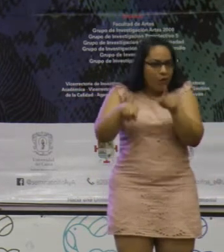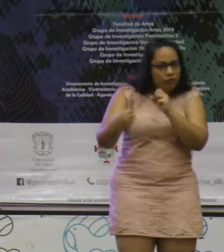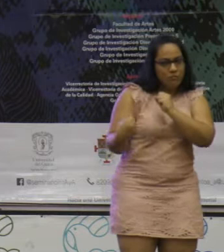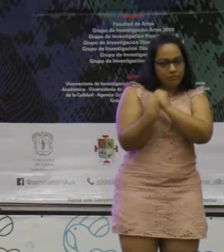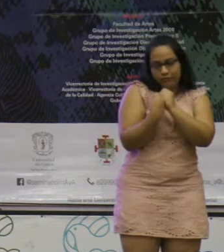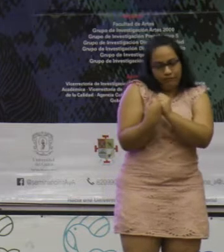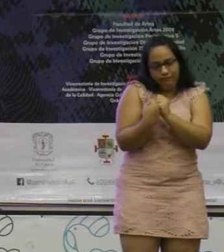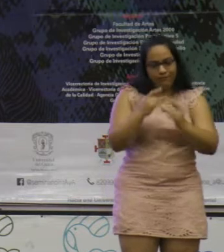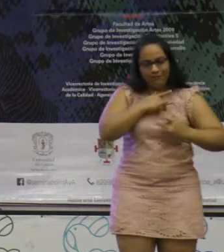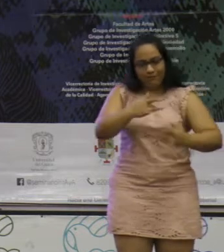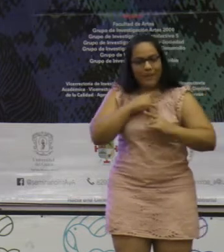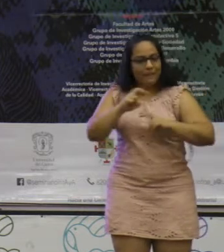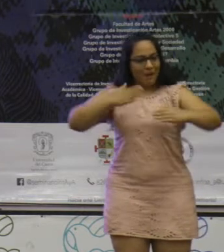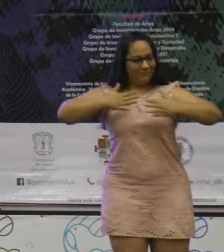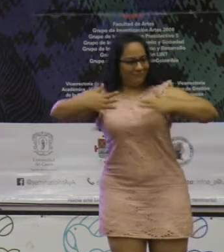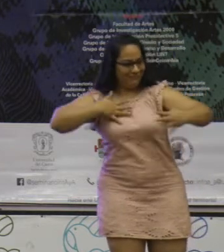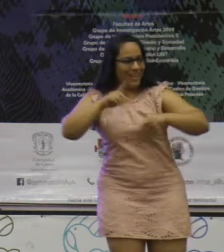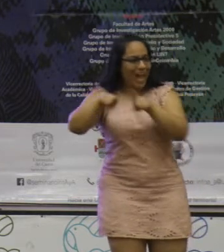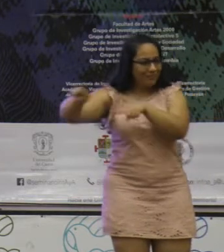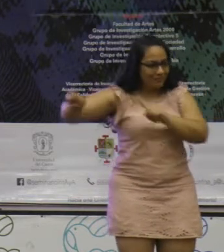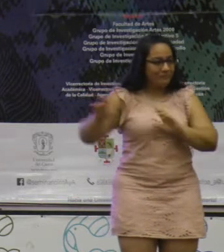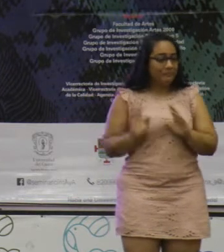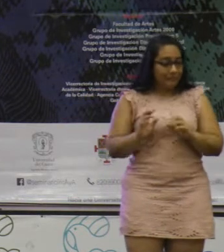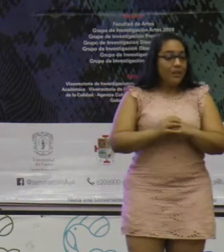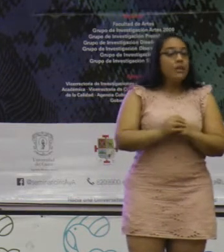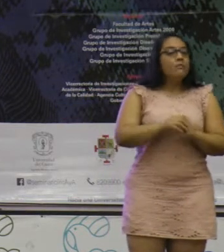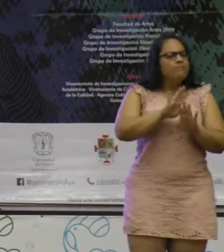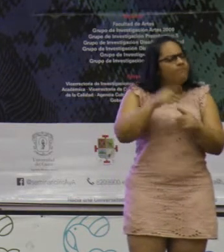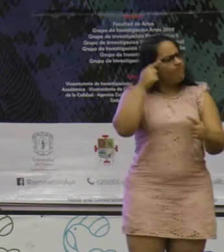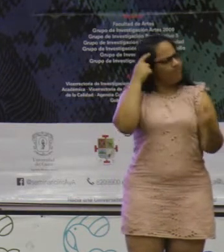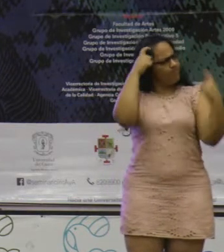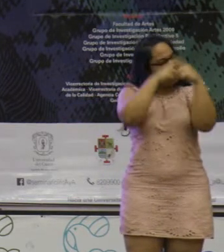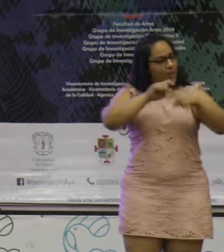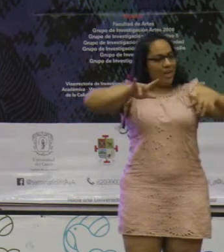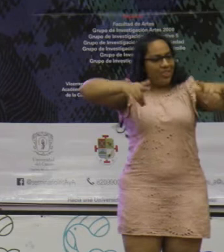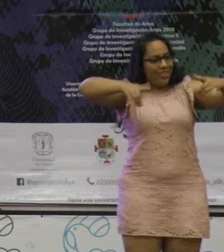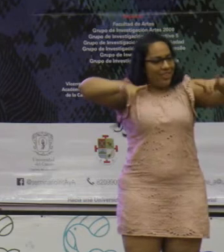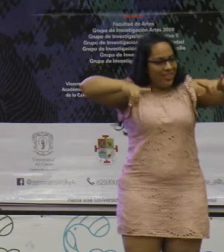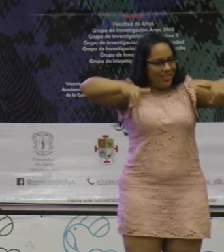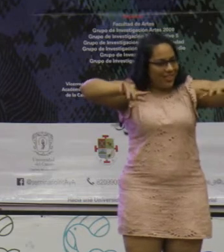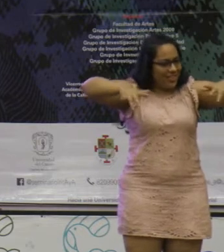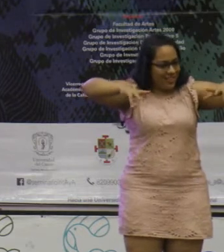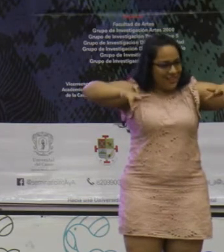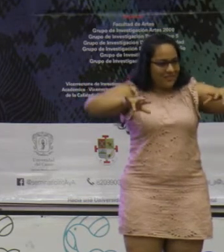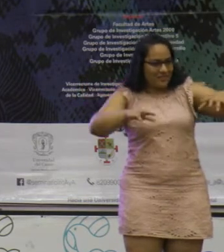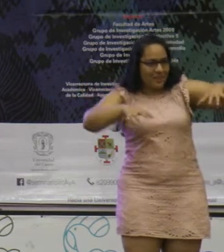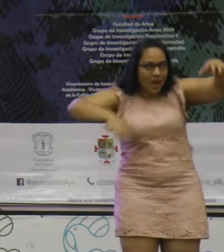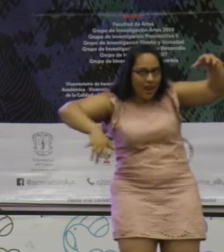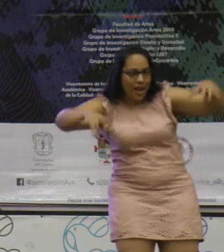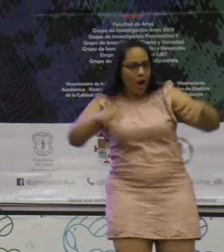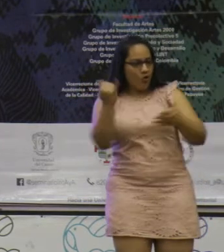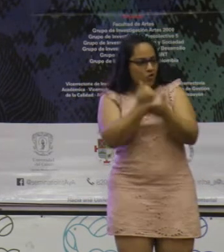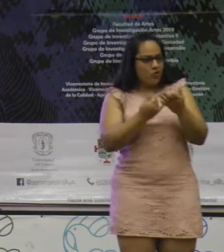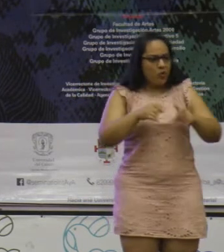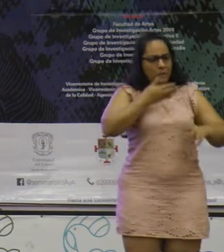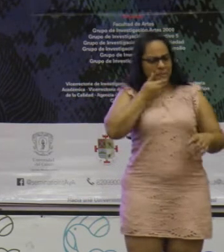mano grandísima desde las artes escénicas, y lo que hacemos es pensar la ilustración como títeres. Es decir, si la ilustración no fuera dibujo, sino